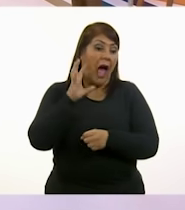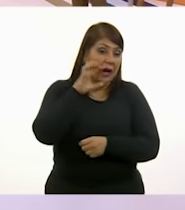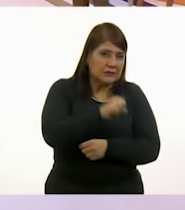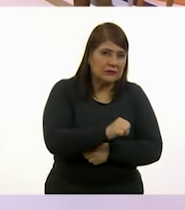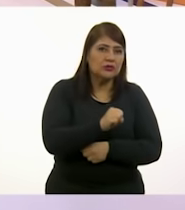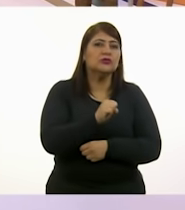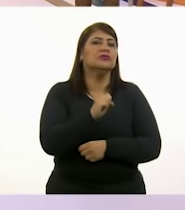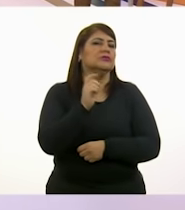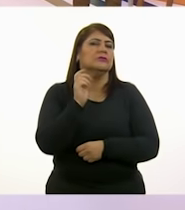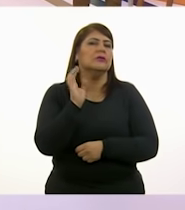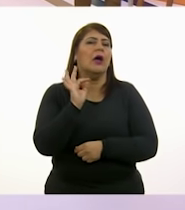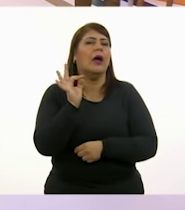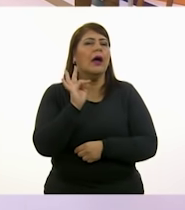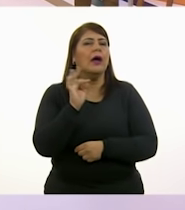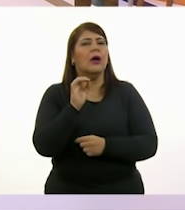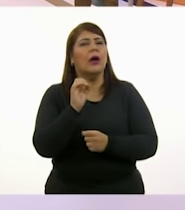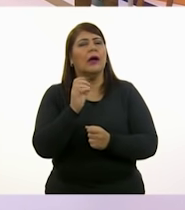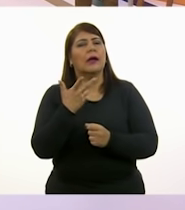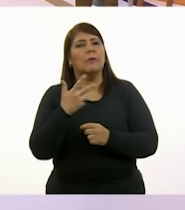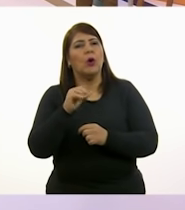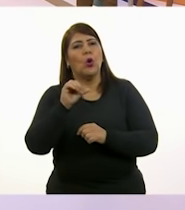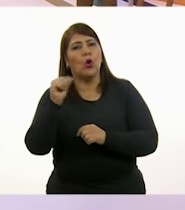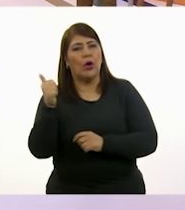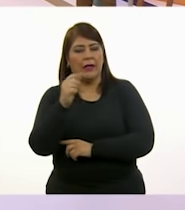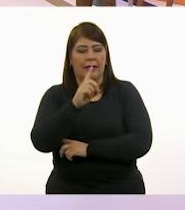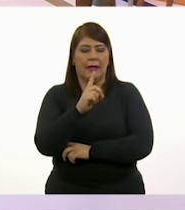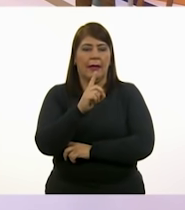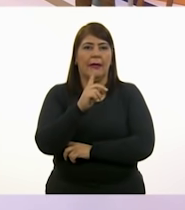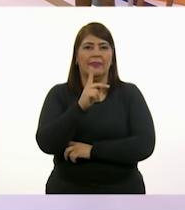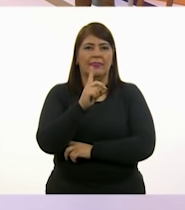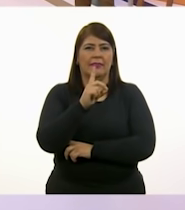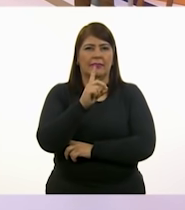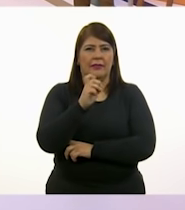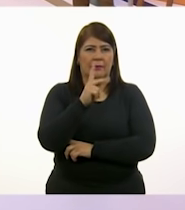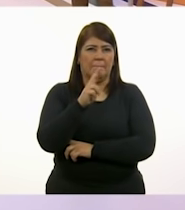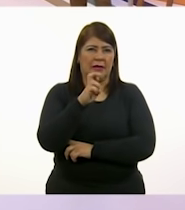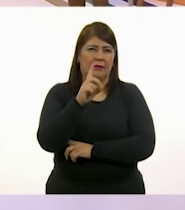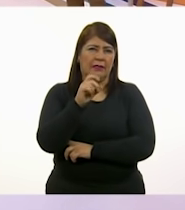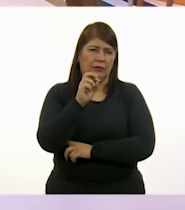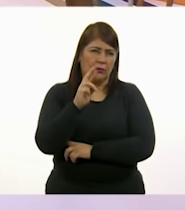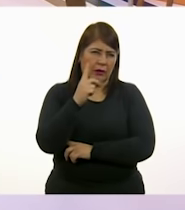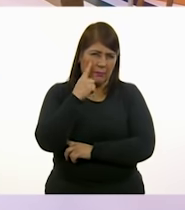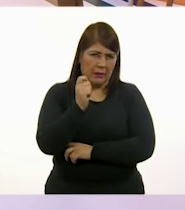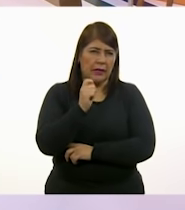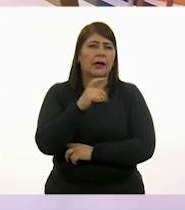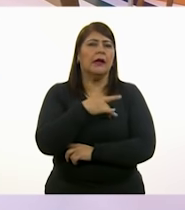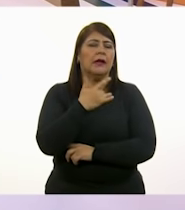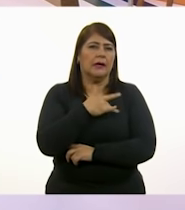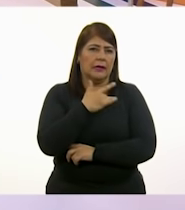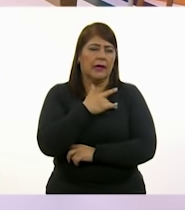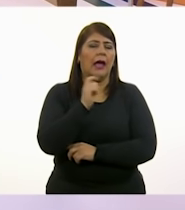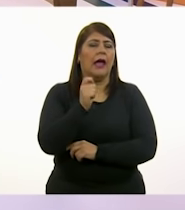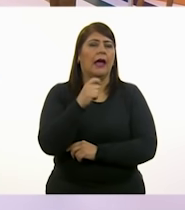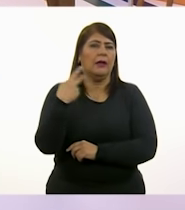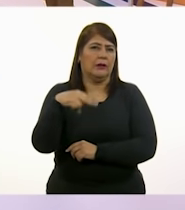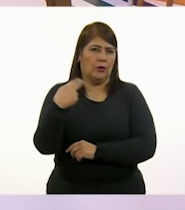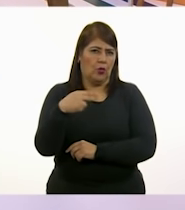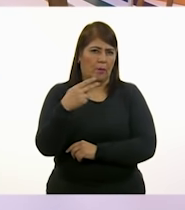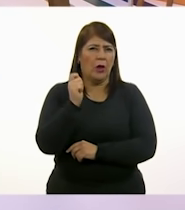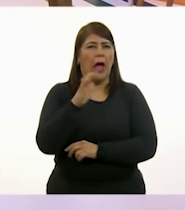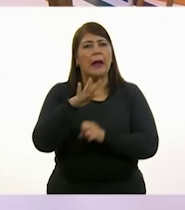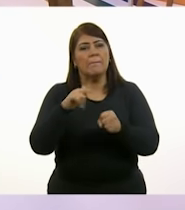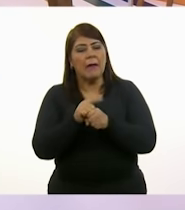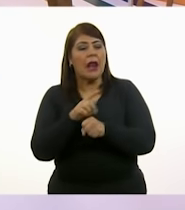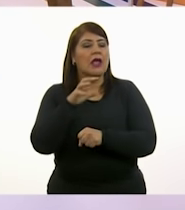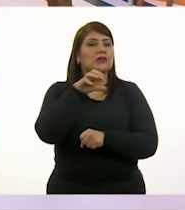Los animales que se comen a otros se les llama predadores Y los depredadores lo que hacen es